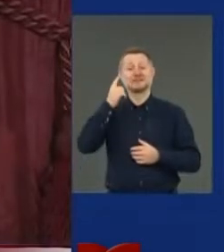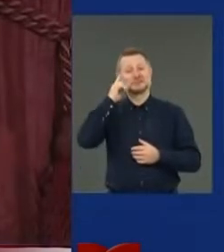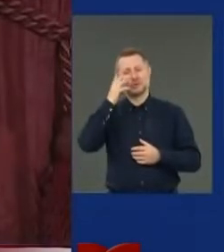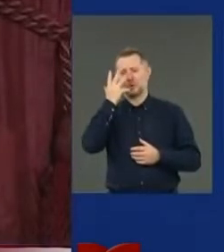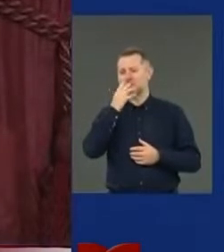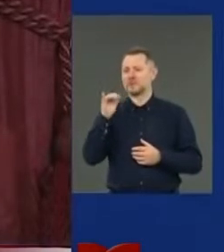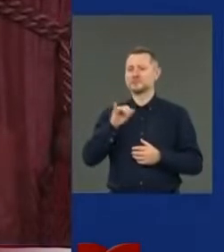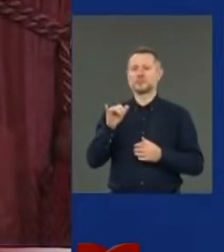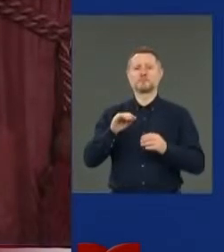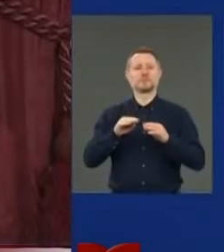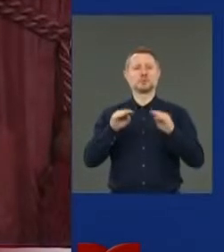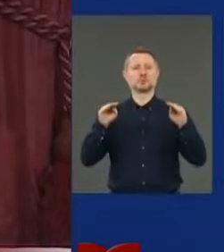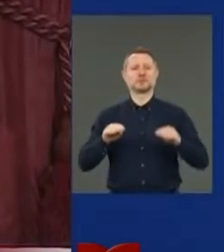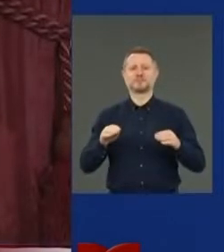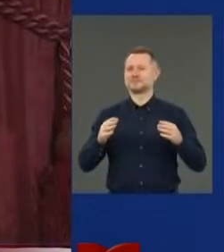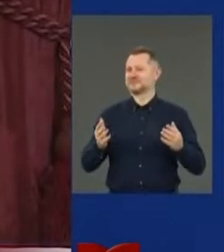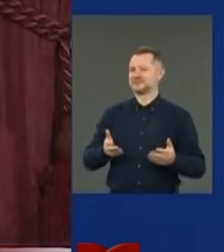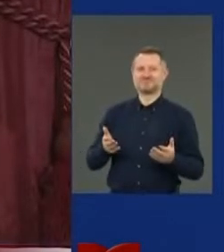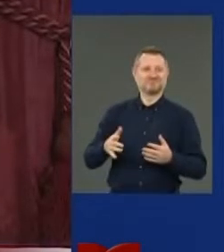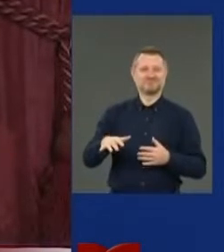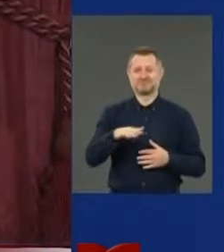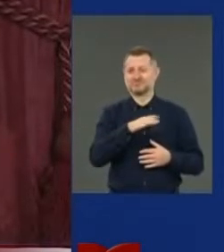Es más un museo, es bella.